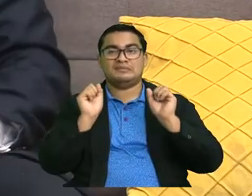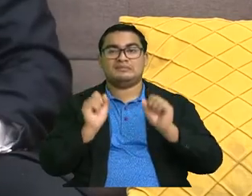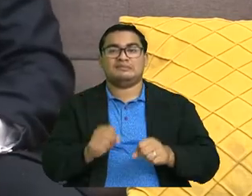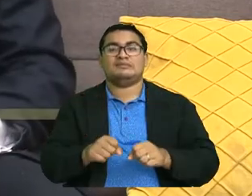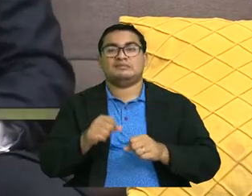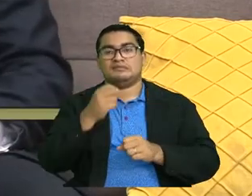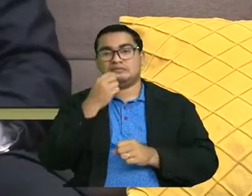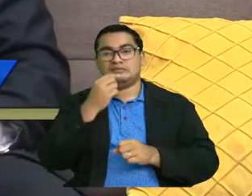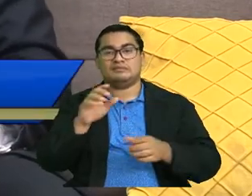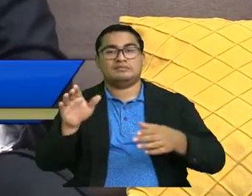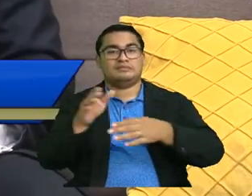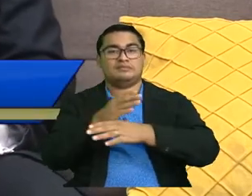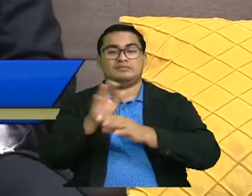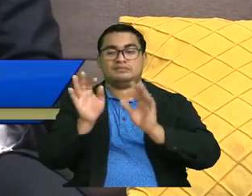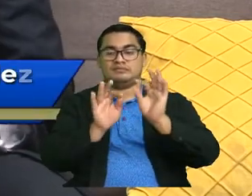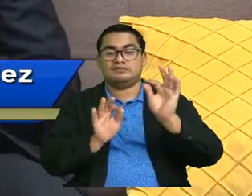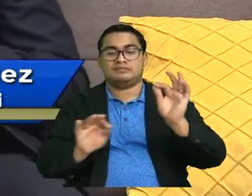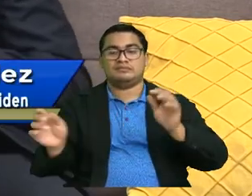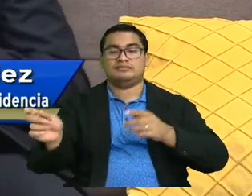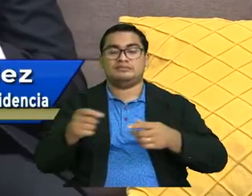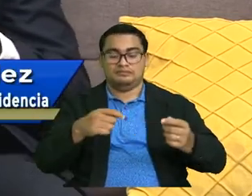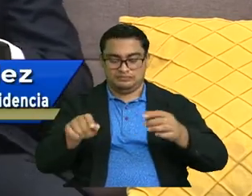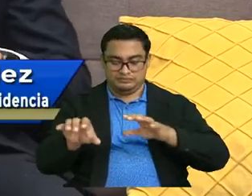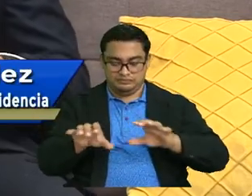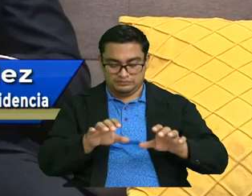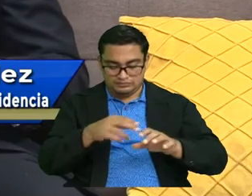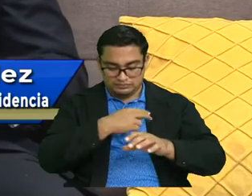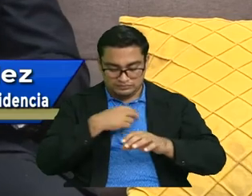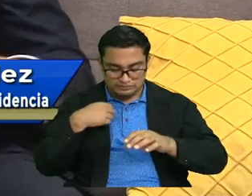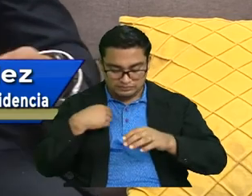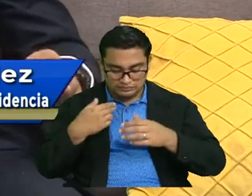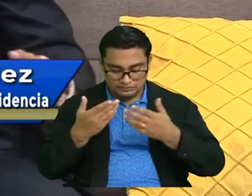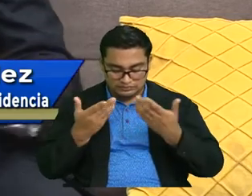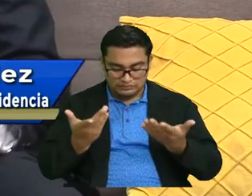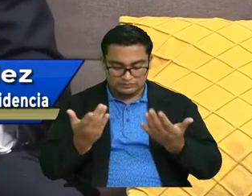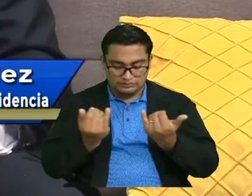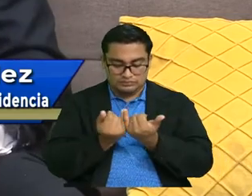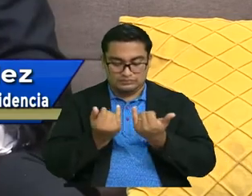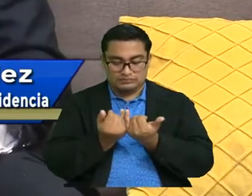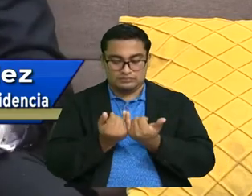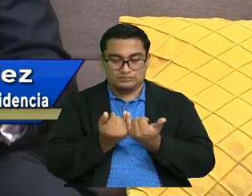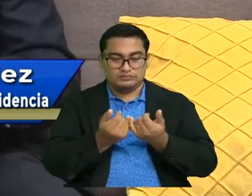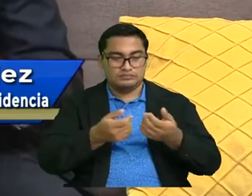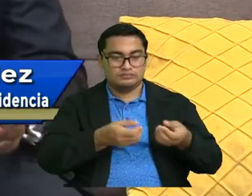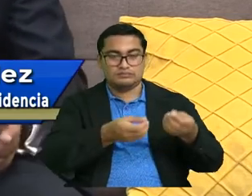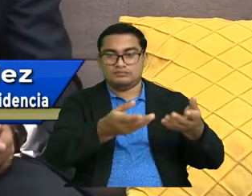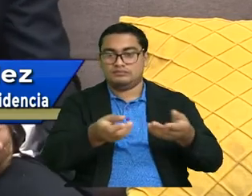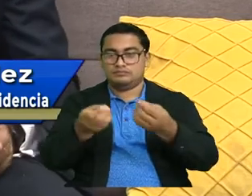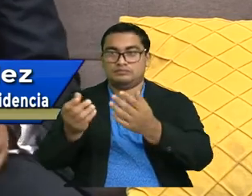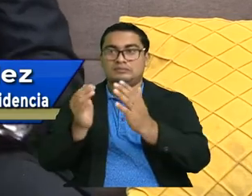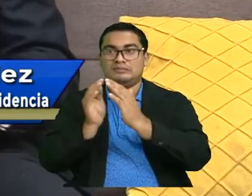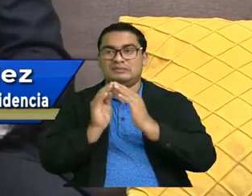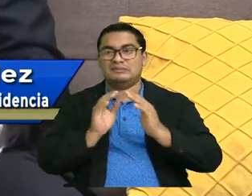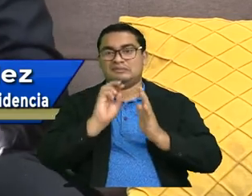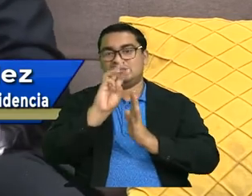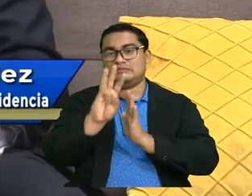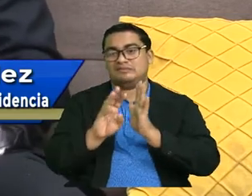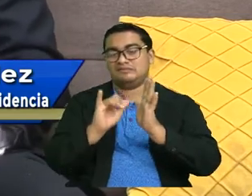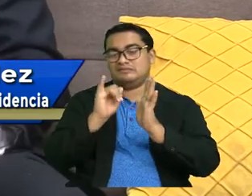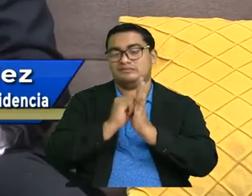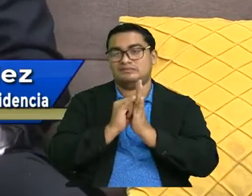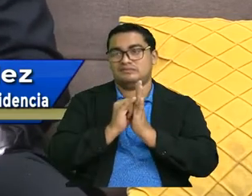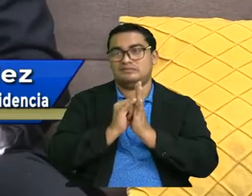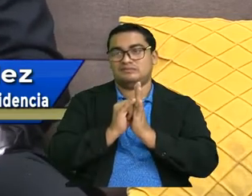orgánicamente en las ferias, en las actividades que están desarrollando, en el delivery, en las cadenas de WhatsApp.